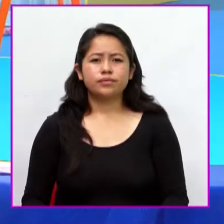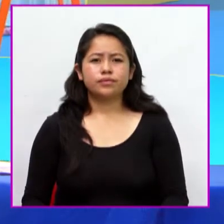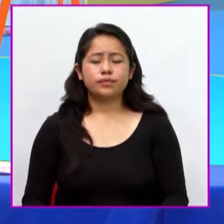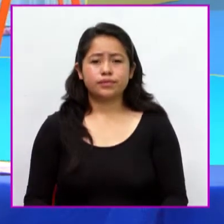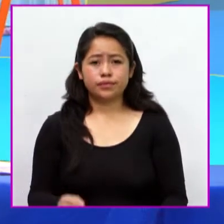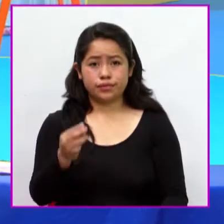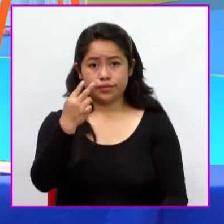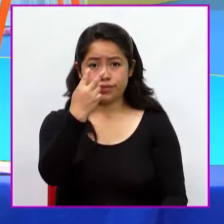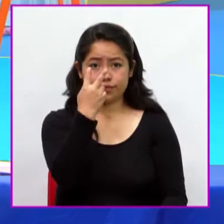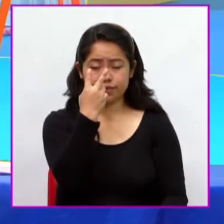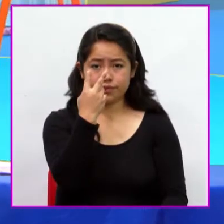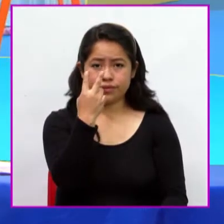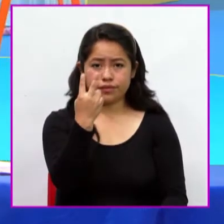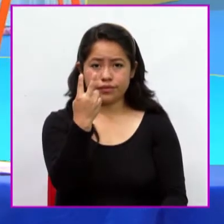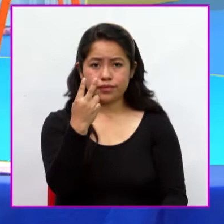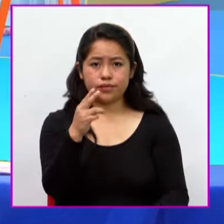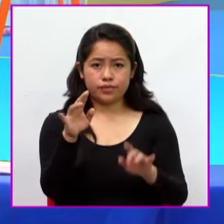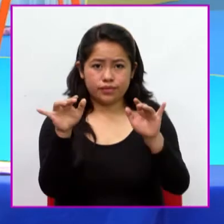globo.